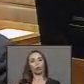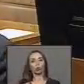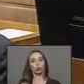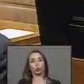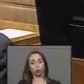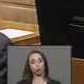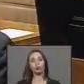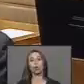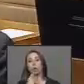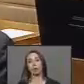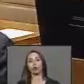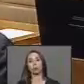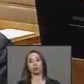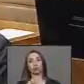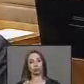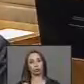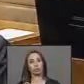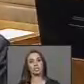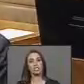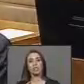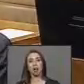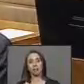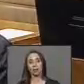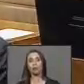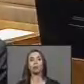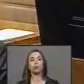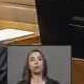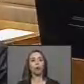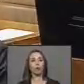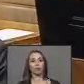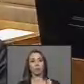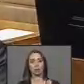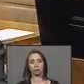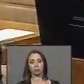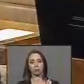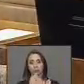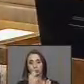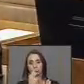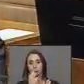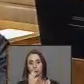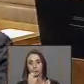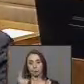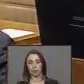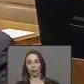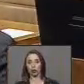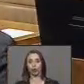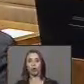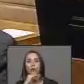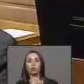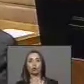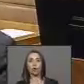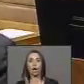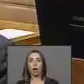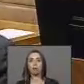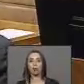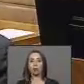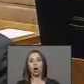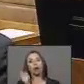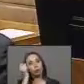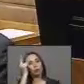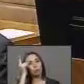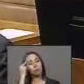así. Yo entiendo que aquí hay un problema. Entiendo que hay un cierto apuro de parte del gobierno por razones